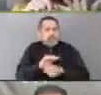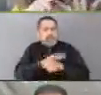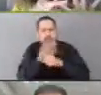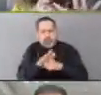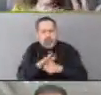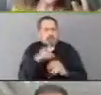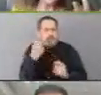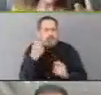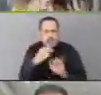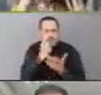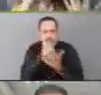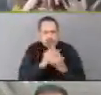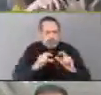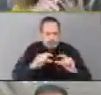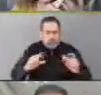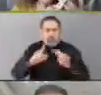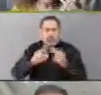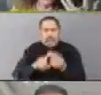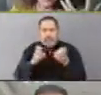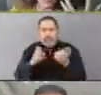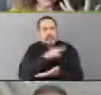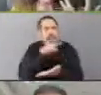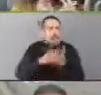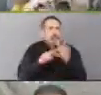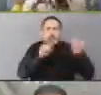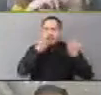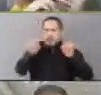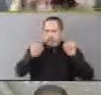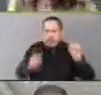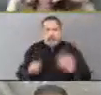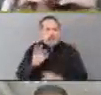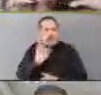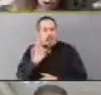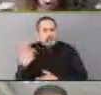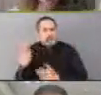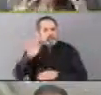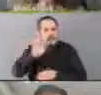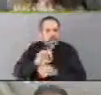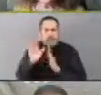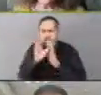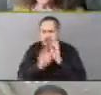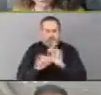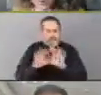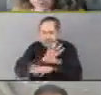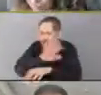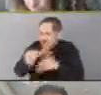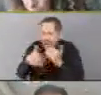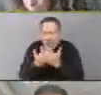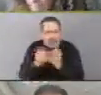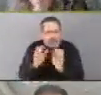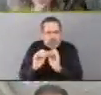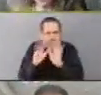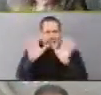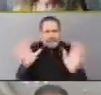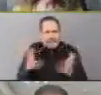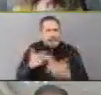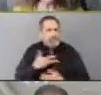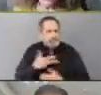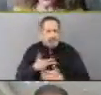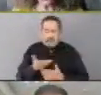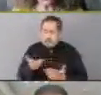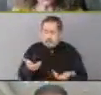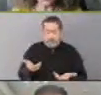ser, en dónde se van a aplicar, el calendario, tenemos todo muy específico.